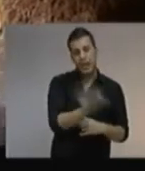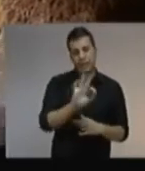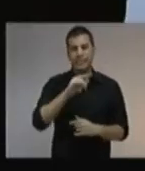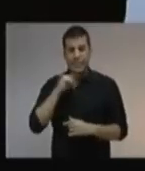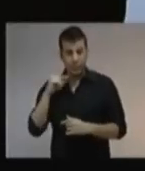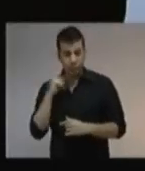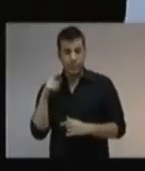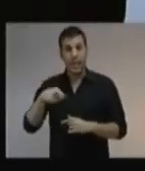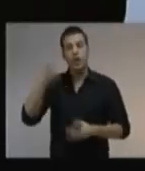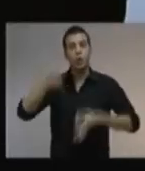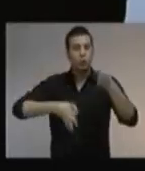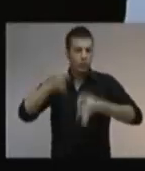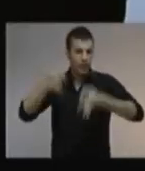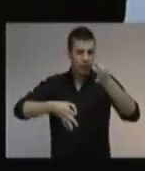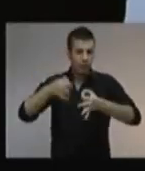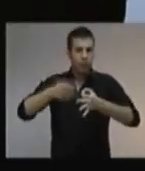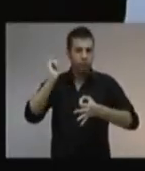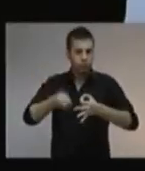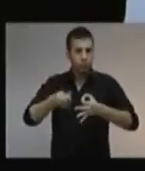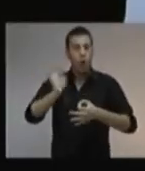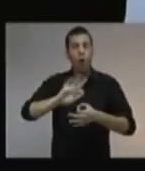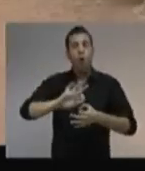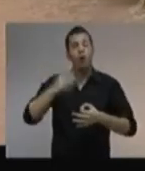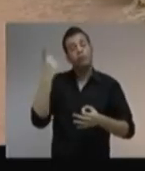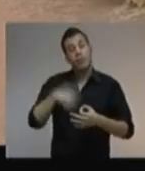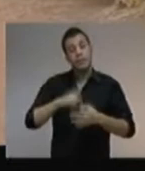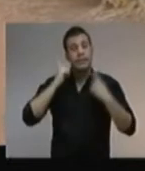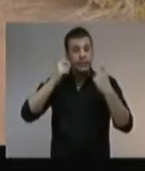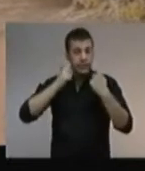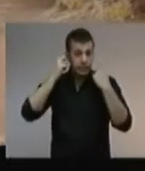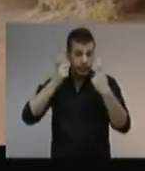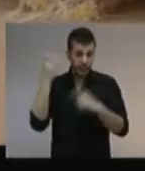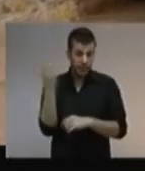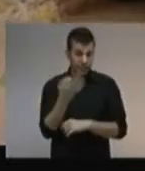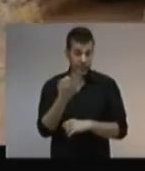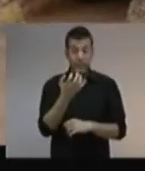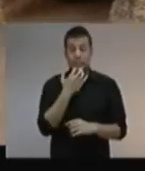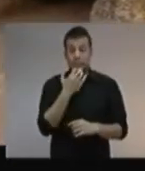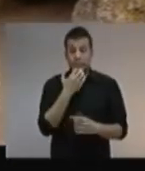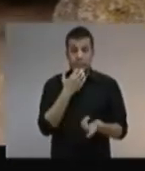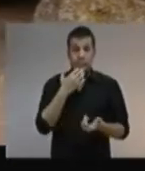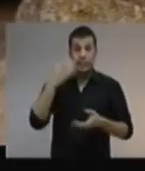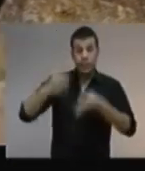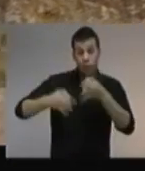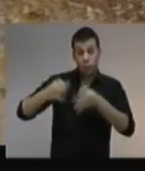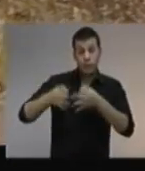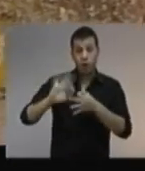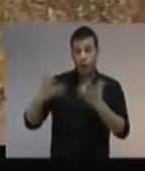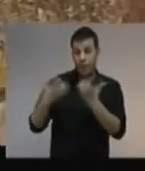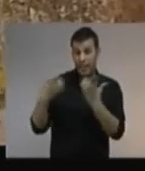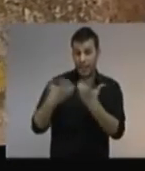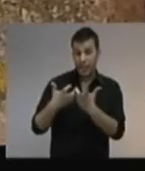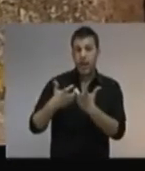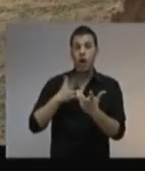sacerdotes, distribuían justicia, o también intentaban que las partes, en momentos de litigio